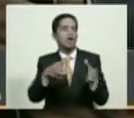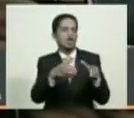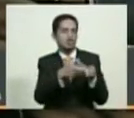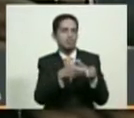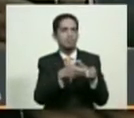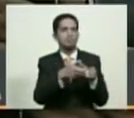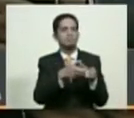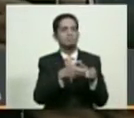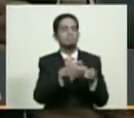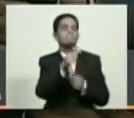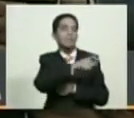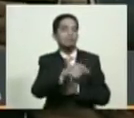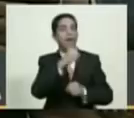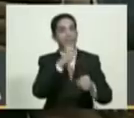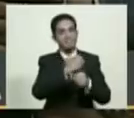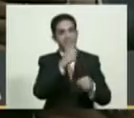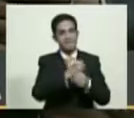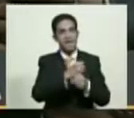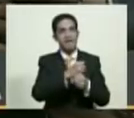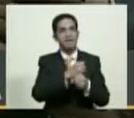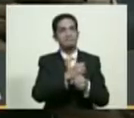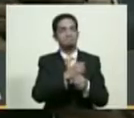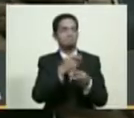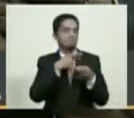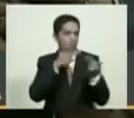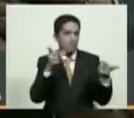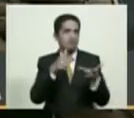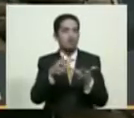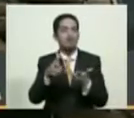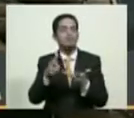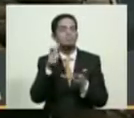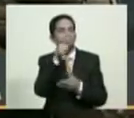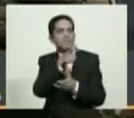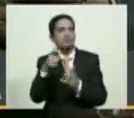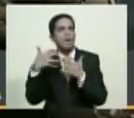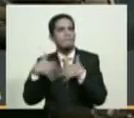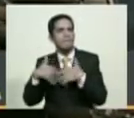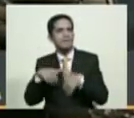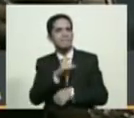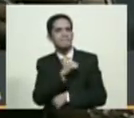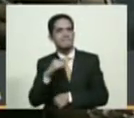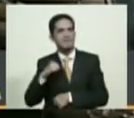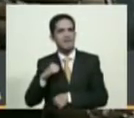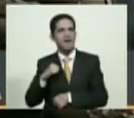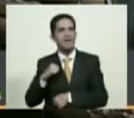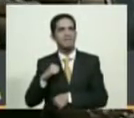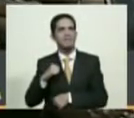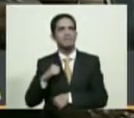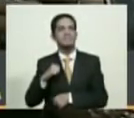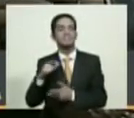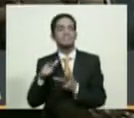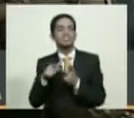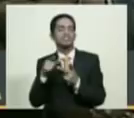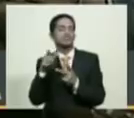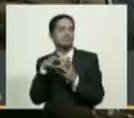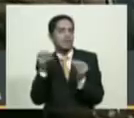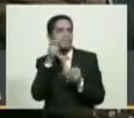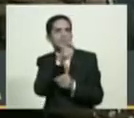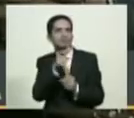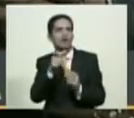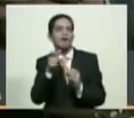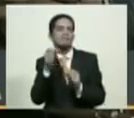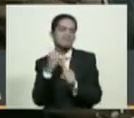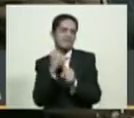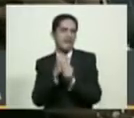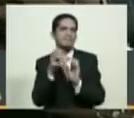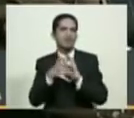personas, funcionarios del sector público como empresas privadas, al igual que empresas relacionadas a todo el ámbito tecnológico. Recordemos que